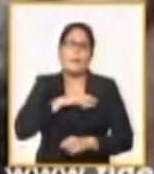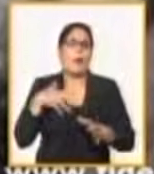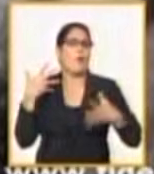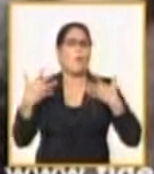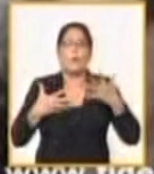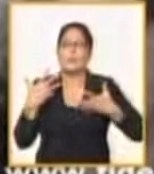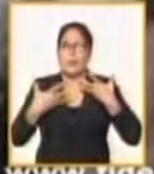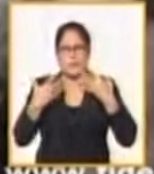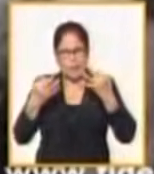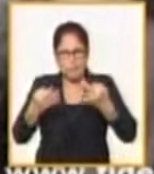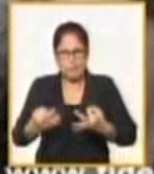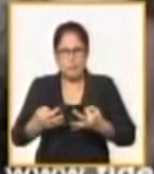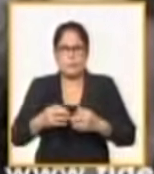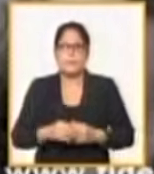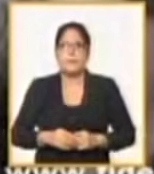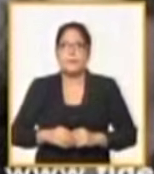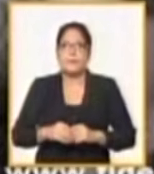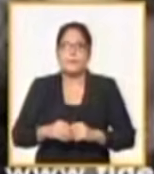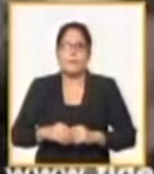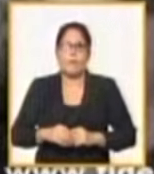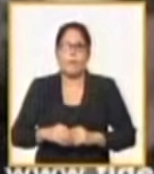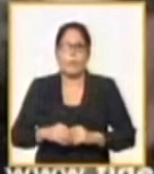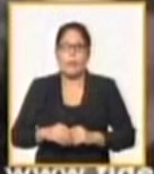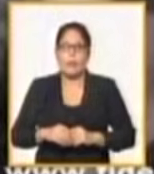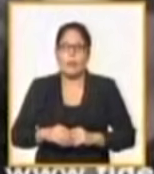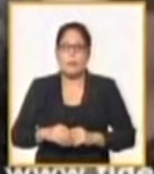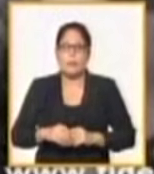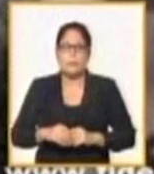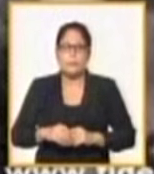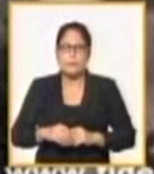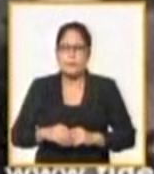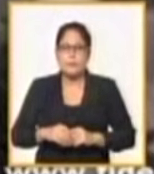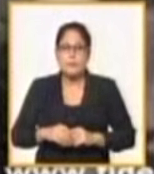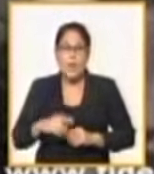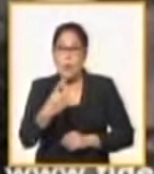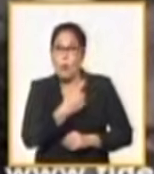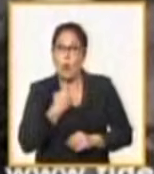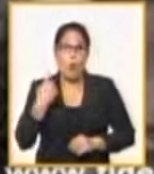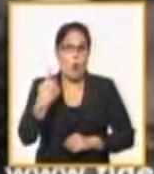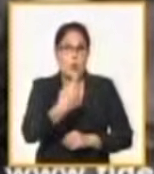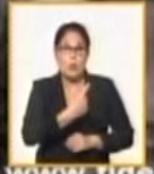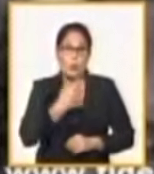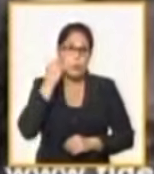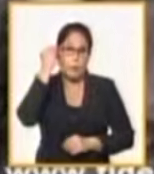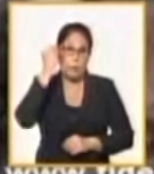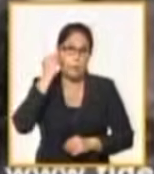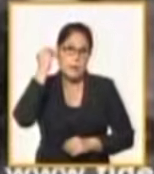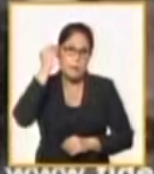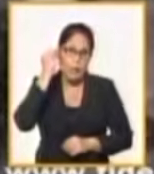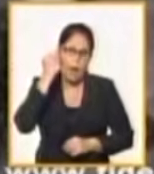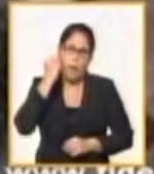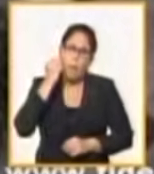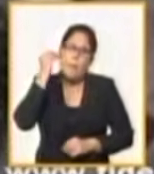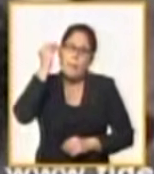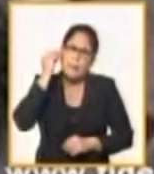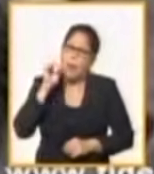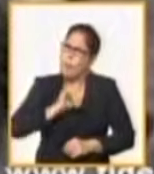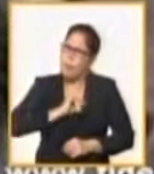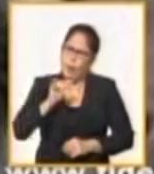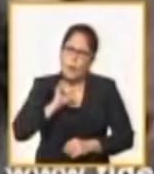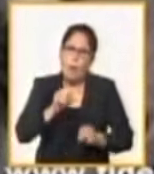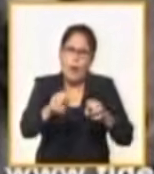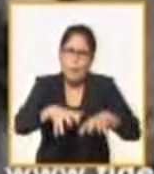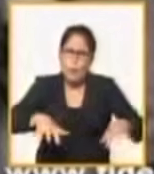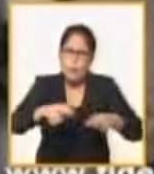todas sus necesidades materiales, nosotros queremos desarrollar también las